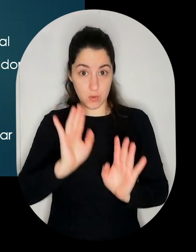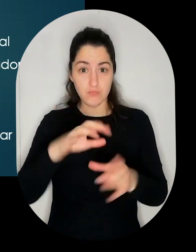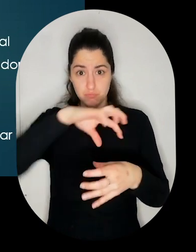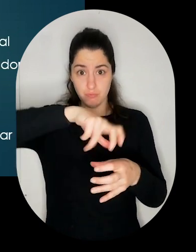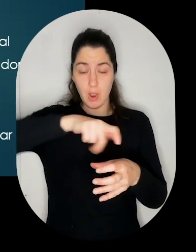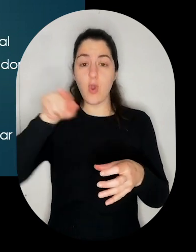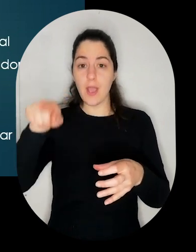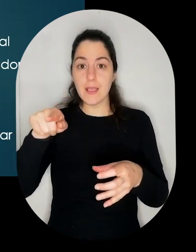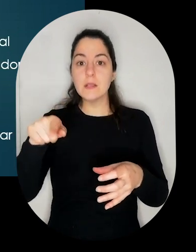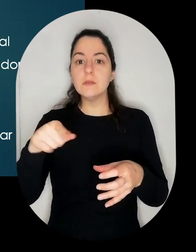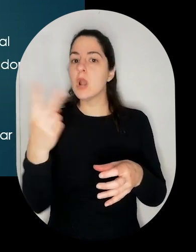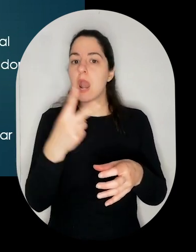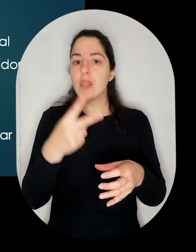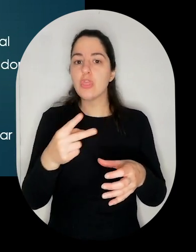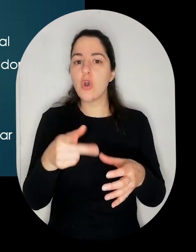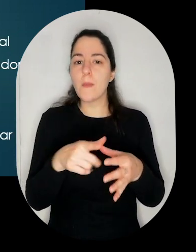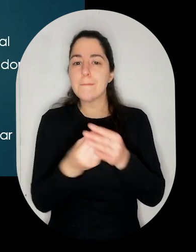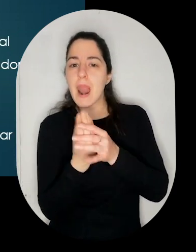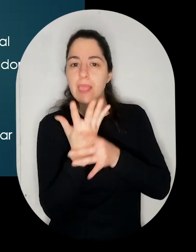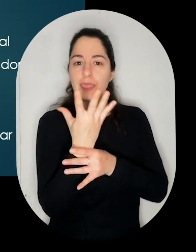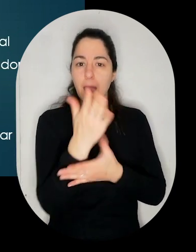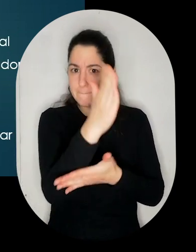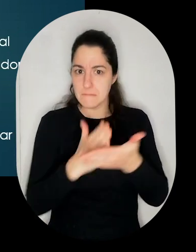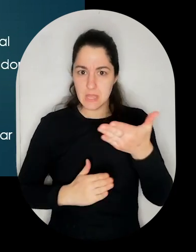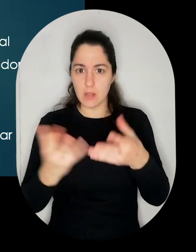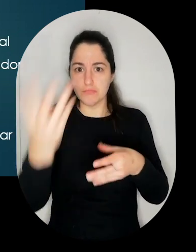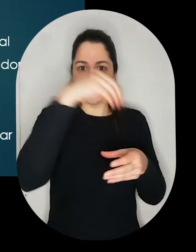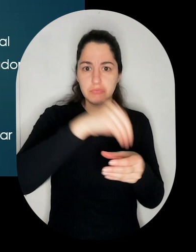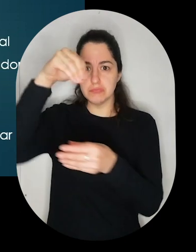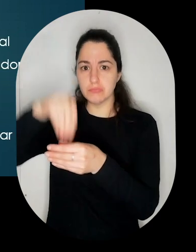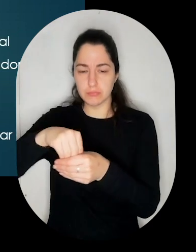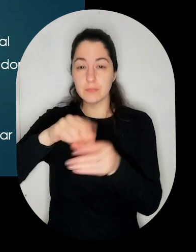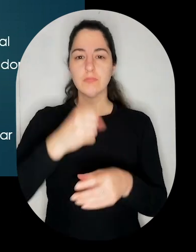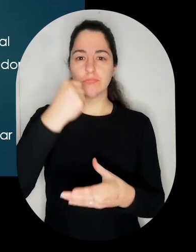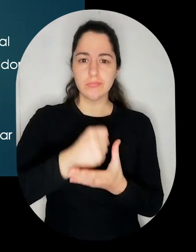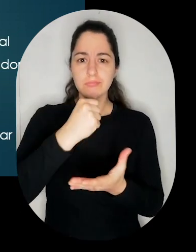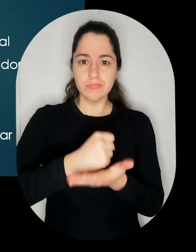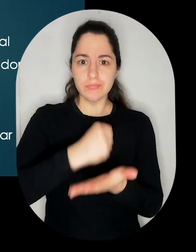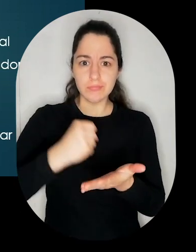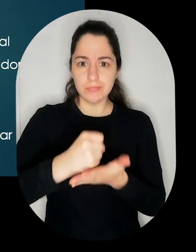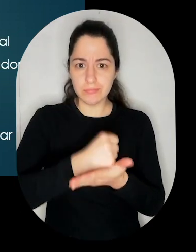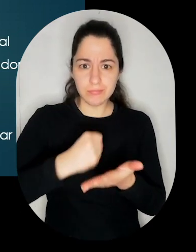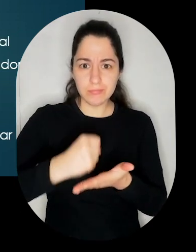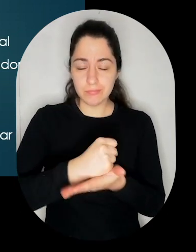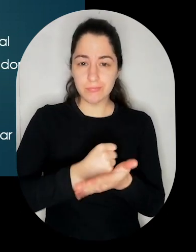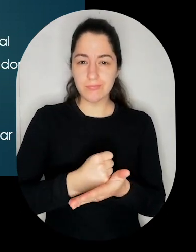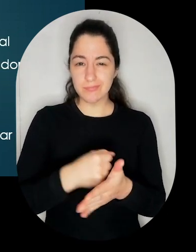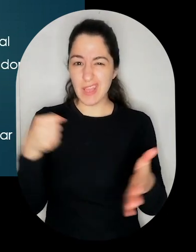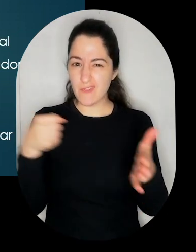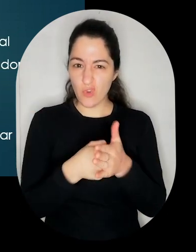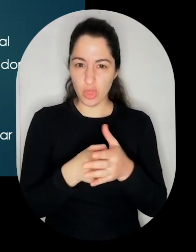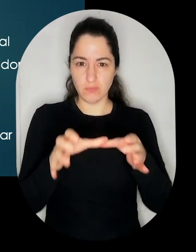lavado, de estos de conserva, metemos de los dos tipos de planta, mitad y mitad, achacando hasta el fondo, cápsulas florales